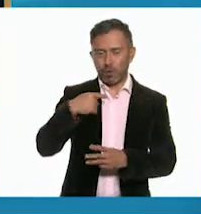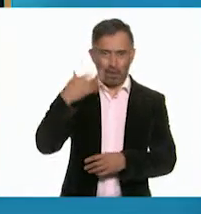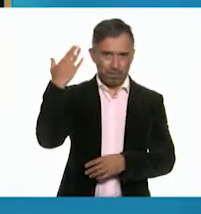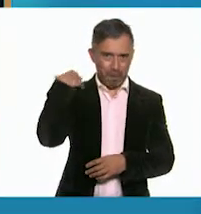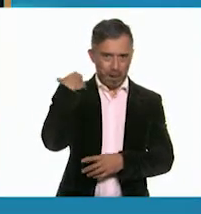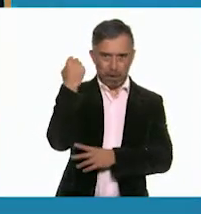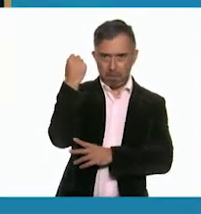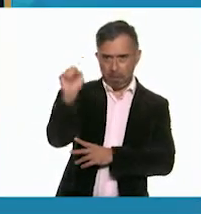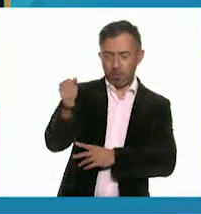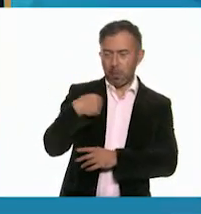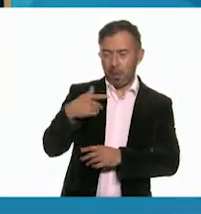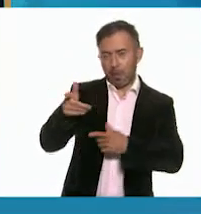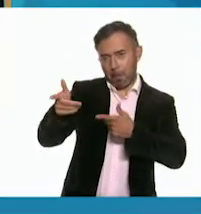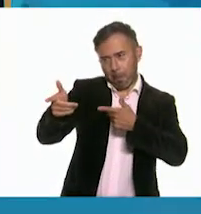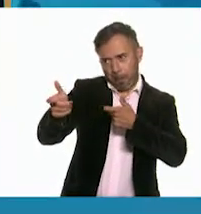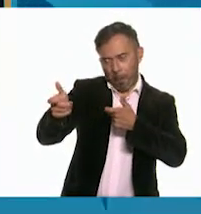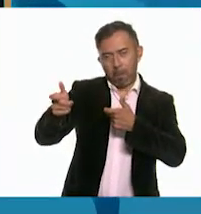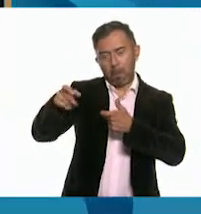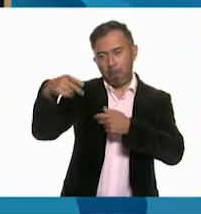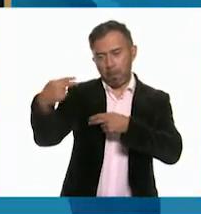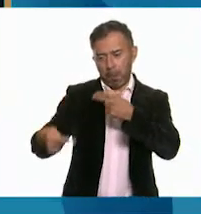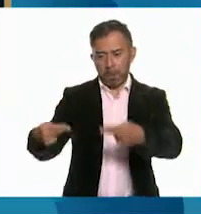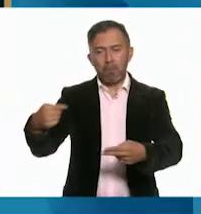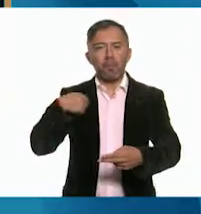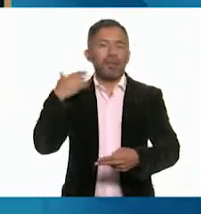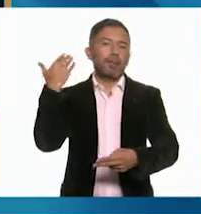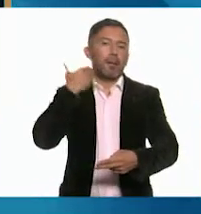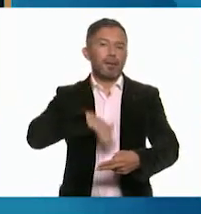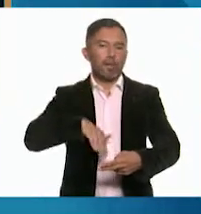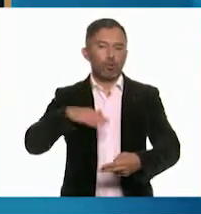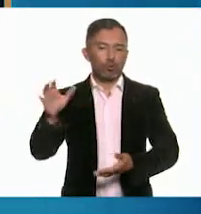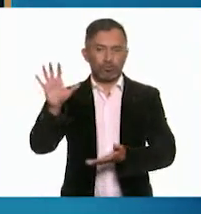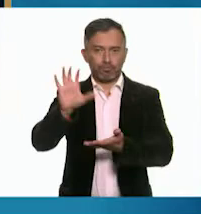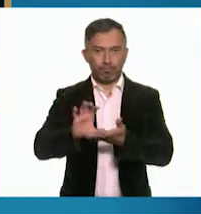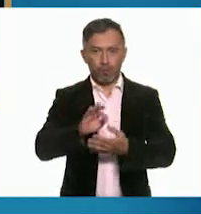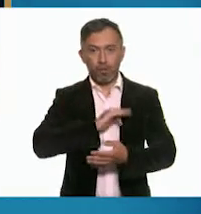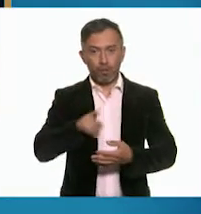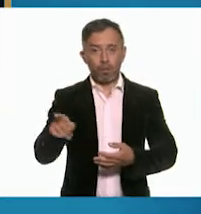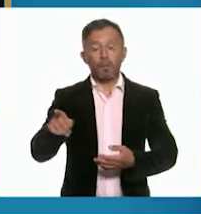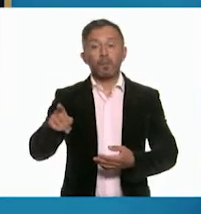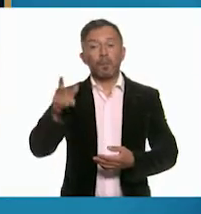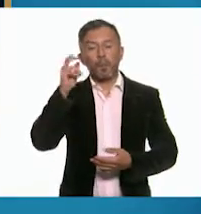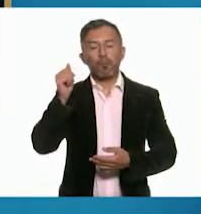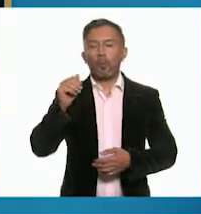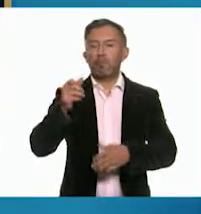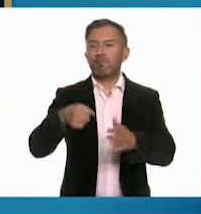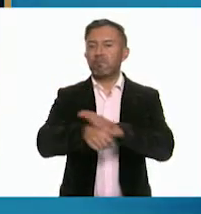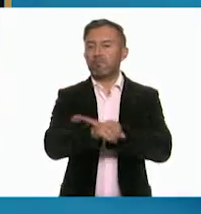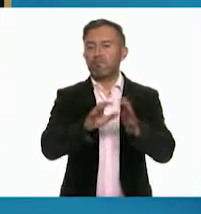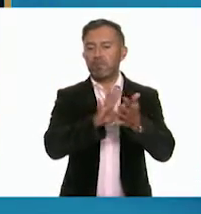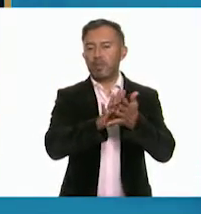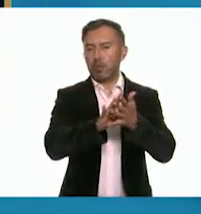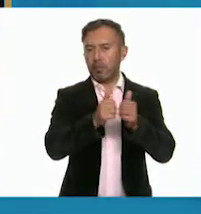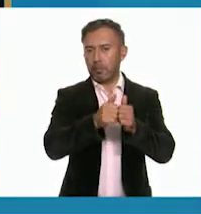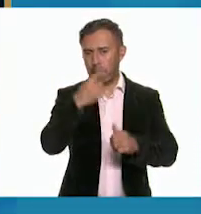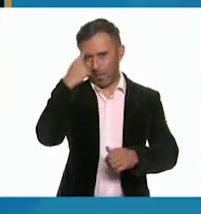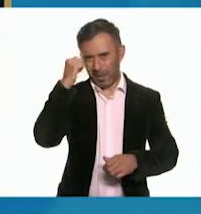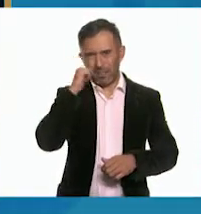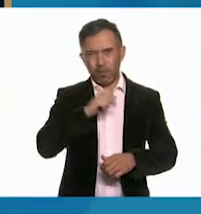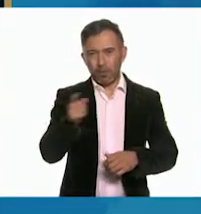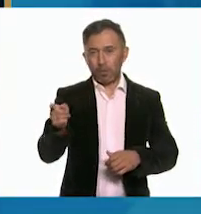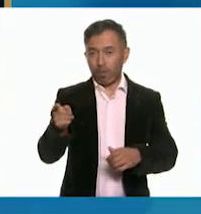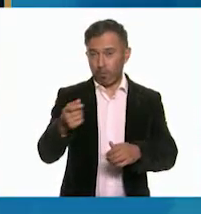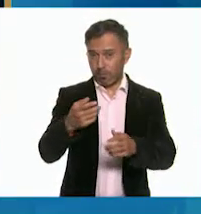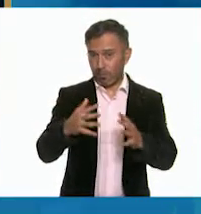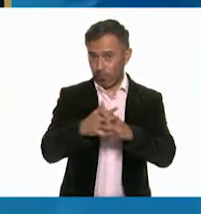decapitados. Mariano Abasolo fue condenado a prisión perpetua. Con el fusilamiento de los líderes insurgentes termina la primera